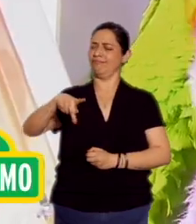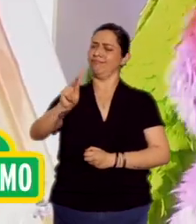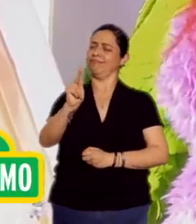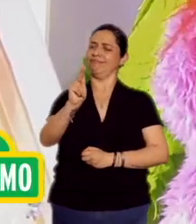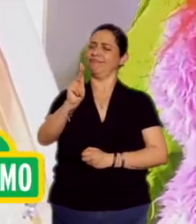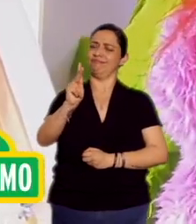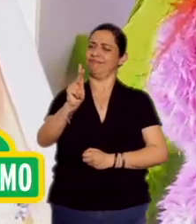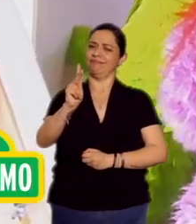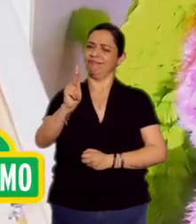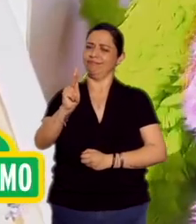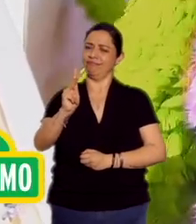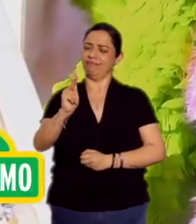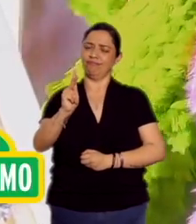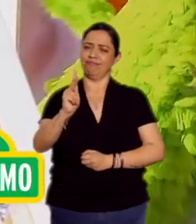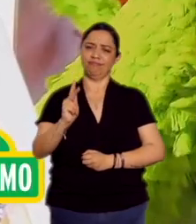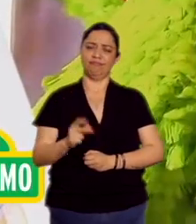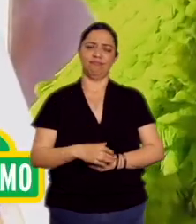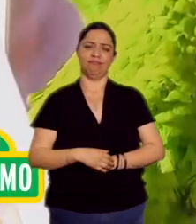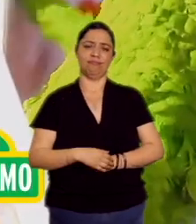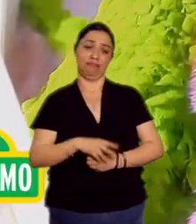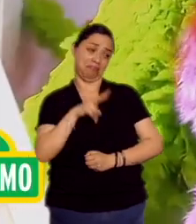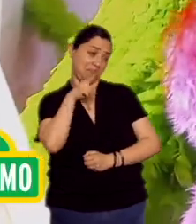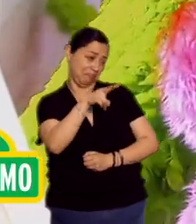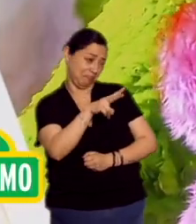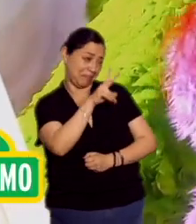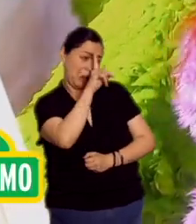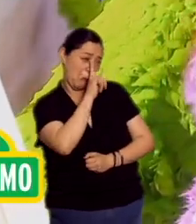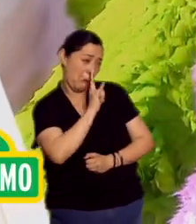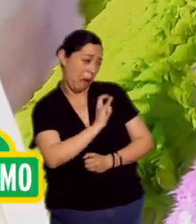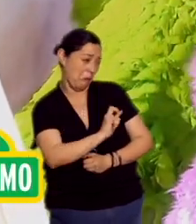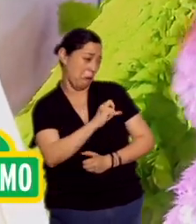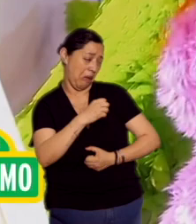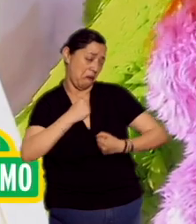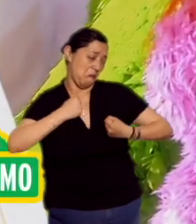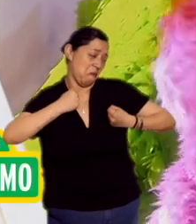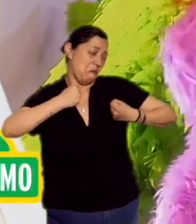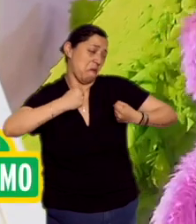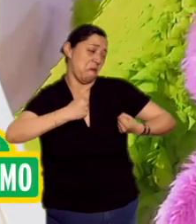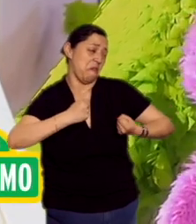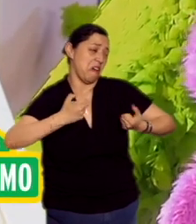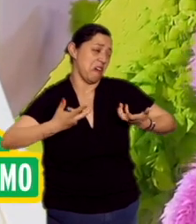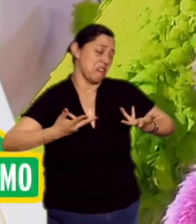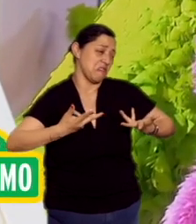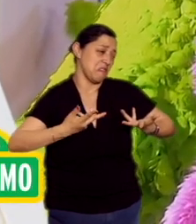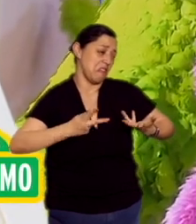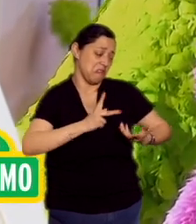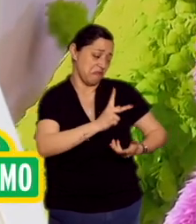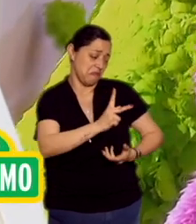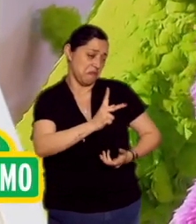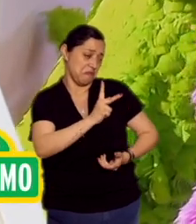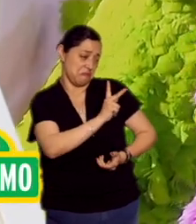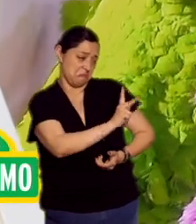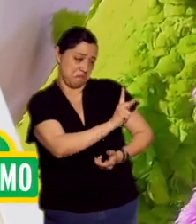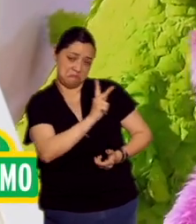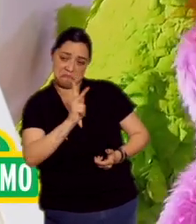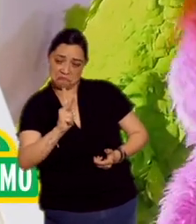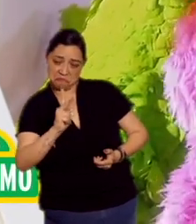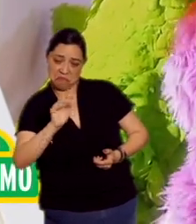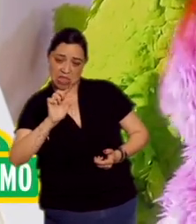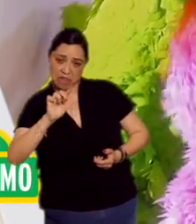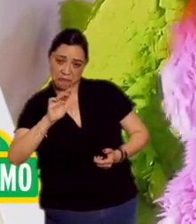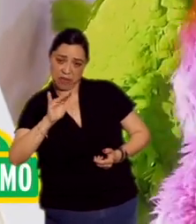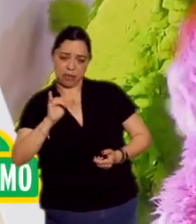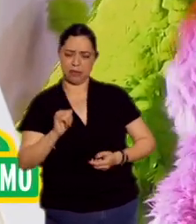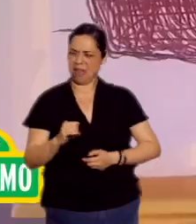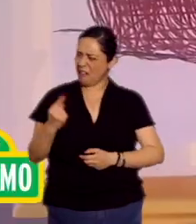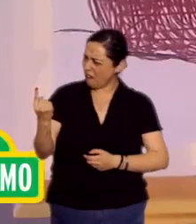Pero no es tan guapa ni tan fuerte como el mío. ¿Qué?